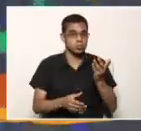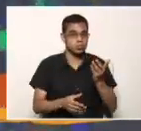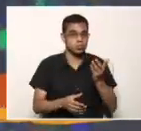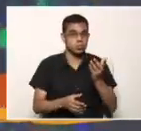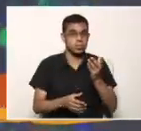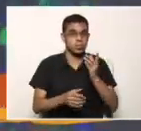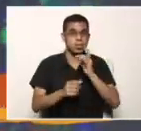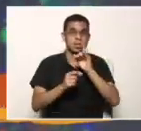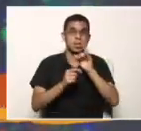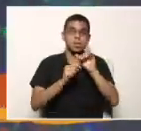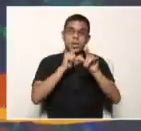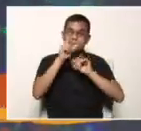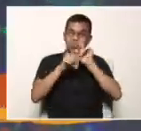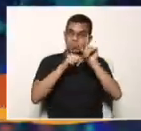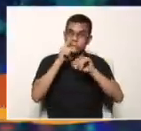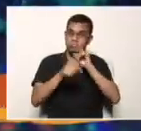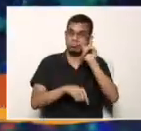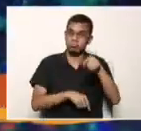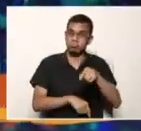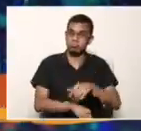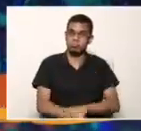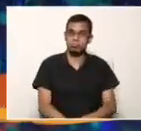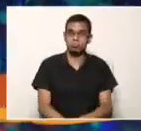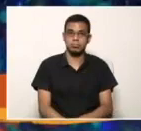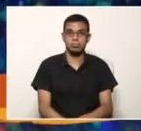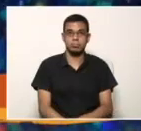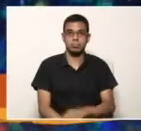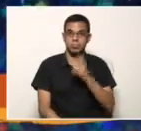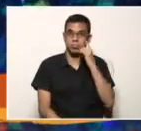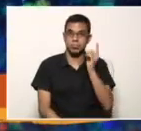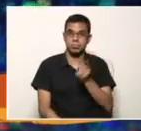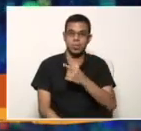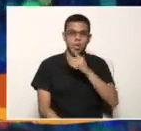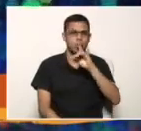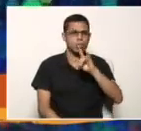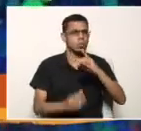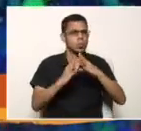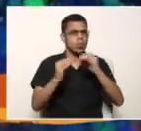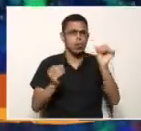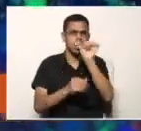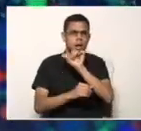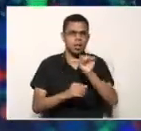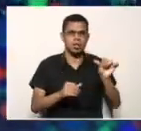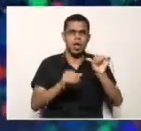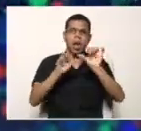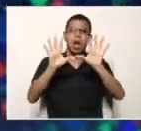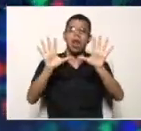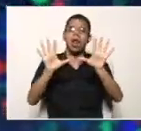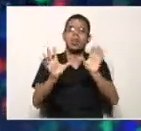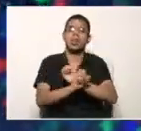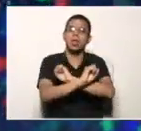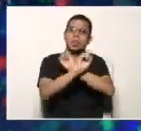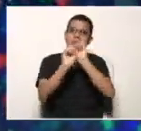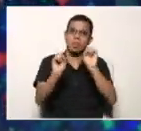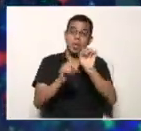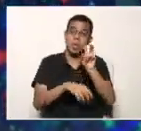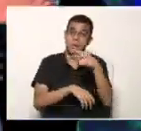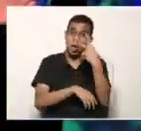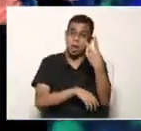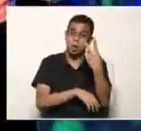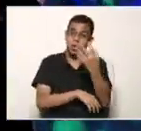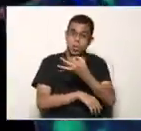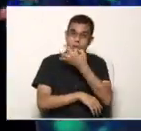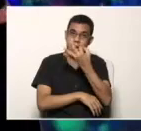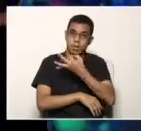Twitter como arroba familia escuela 1. Y no olviden sintonizarnos todos los lunes, miércoles y viernes a las 10 de la mañana y a las 2 de la tarde.